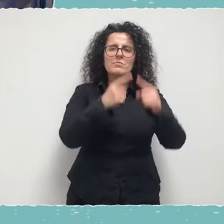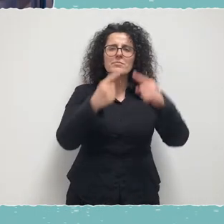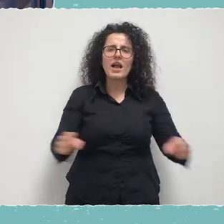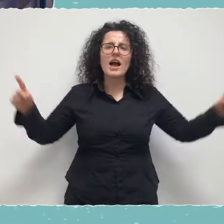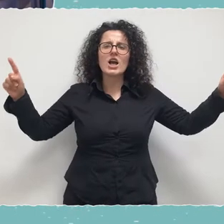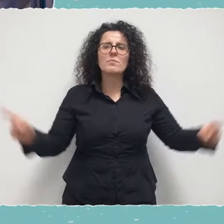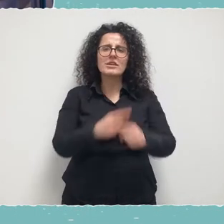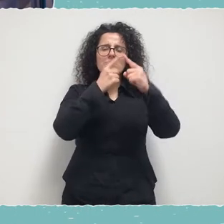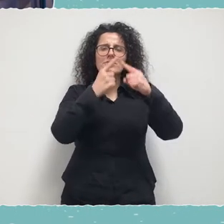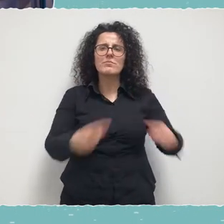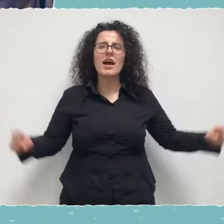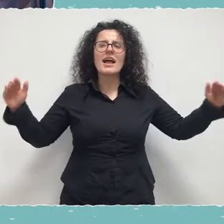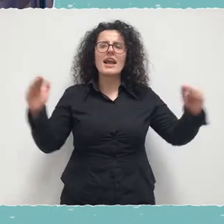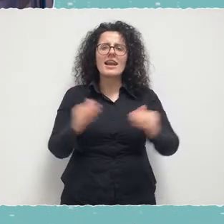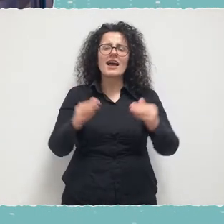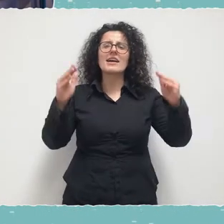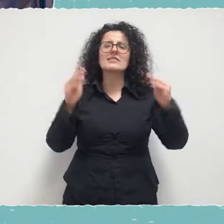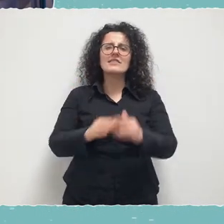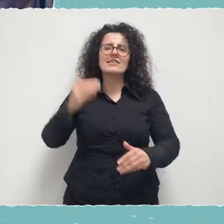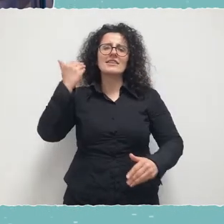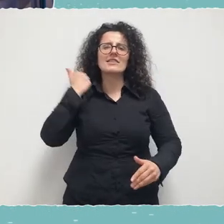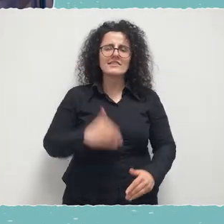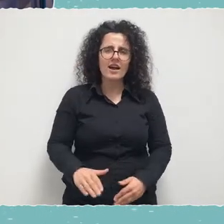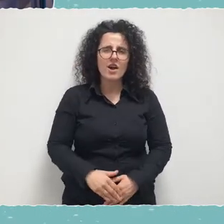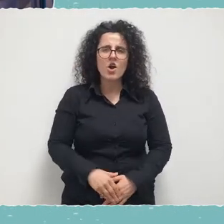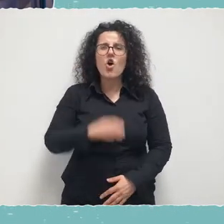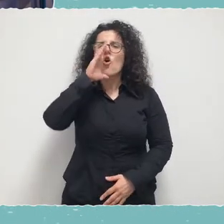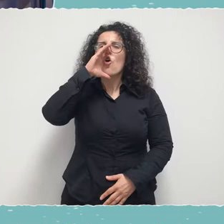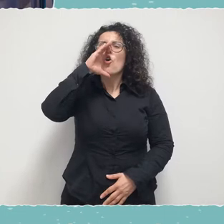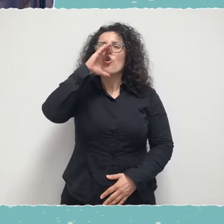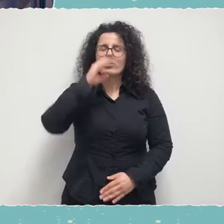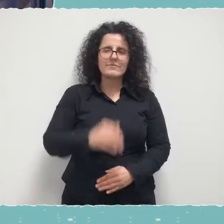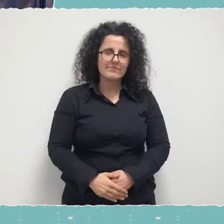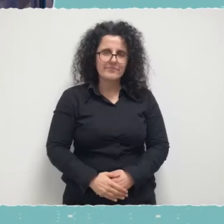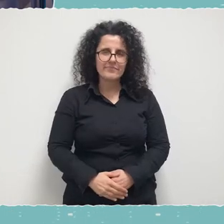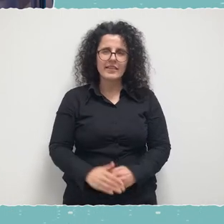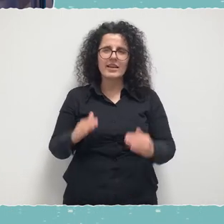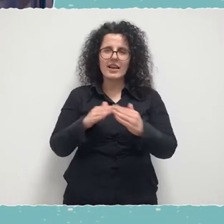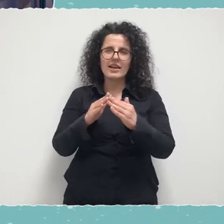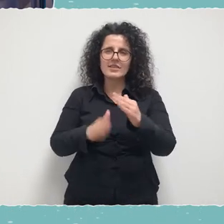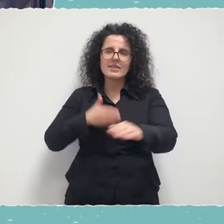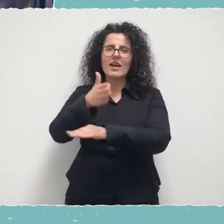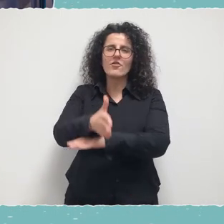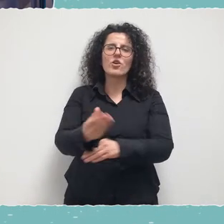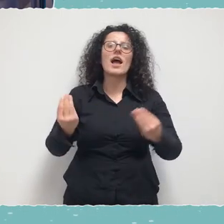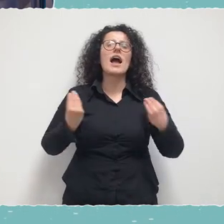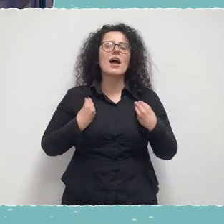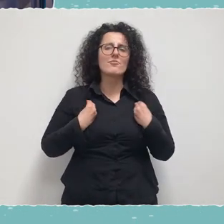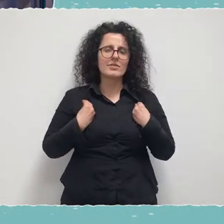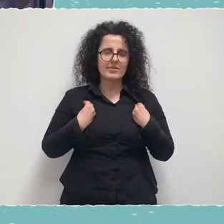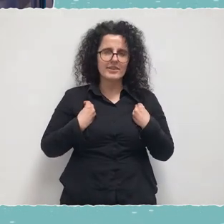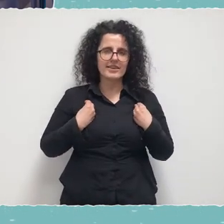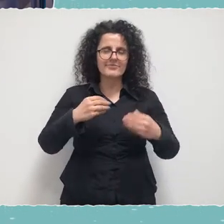dixo? Plis, plas, plas, plis, plas, plas, a cosiña está... E foi